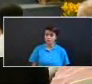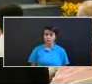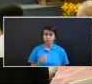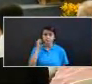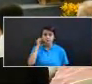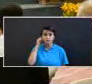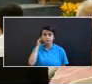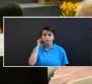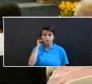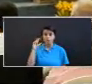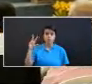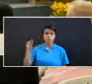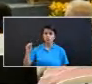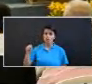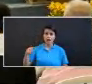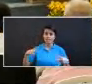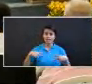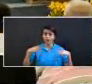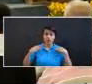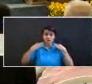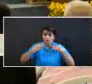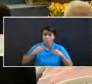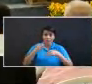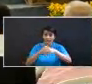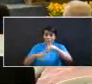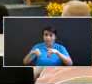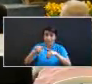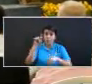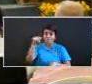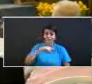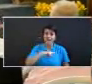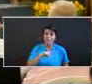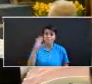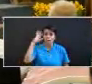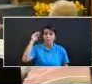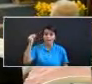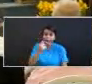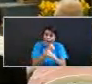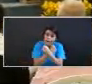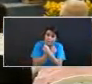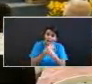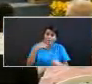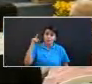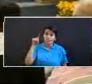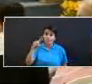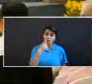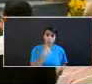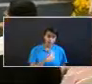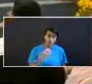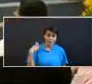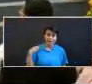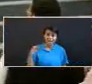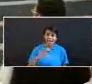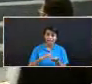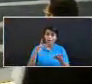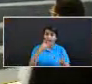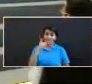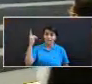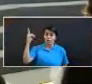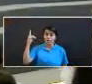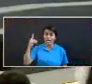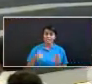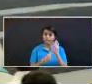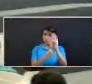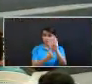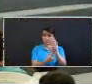No andan con ropa para cambiarse, ellos están ahí porque aman a Dios. Y ellos se humillan para que la gloria de Dios se